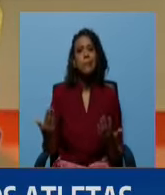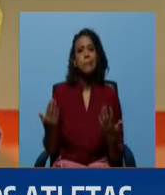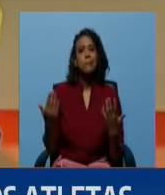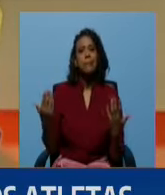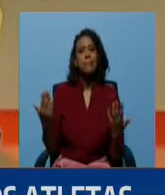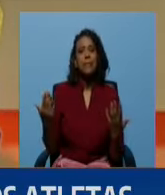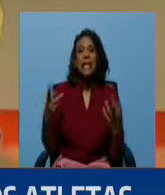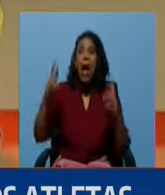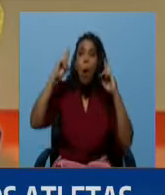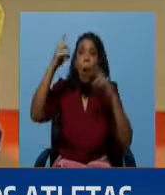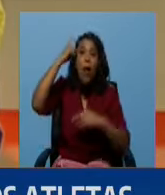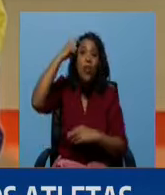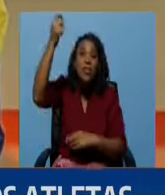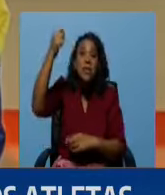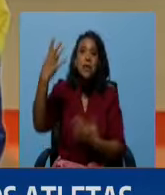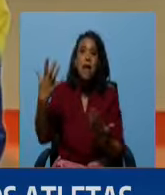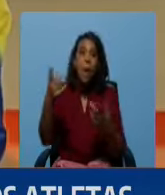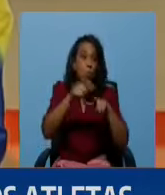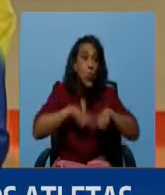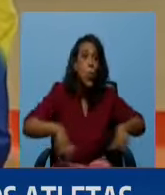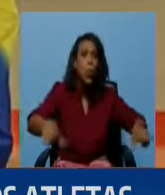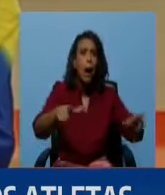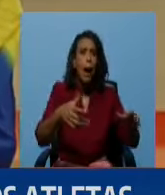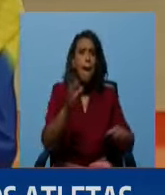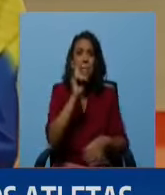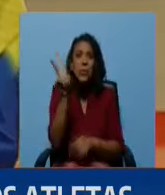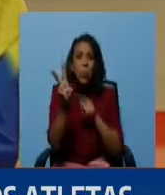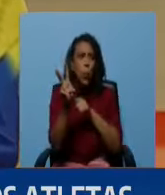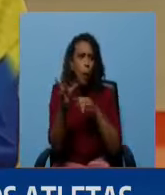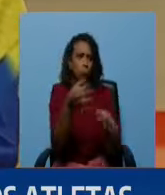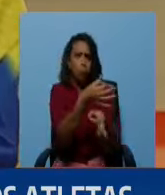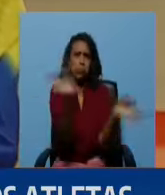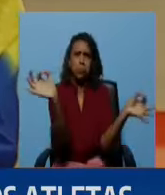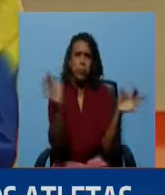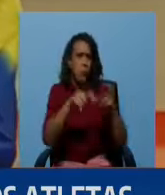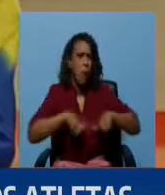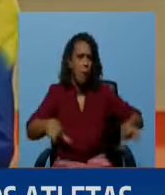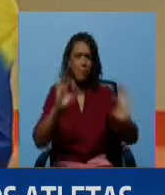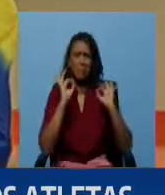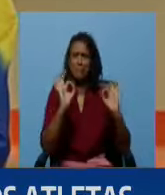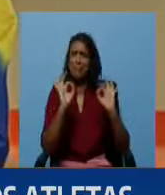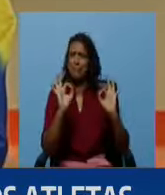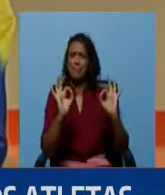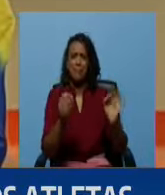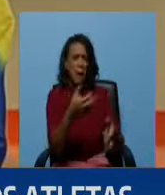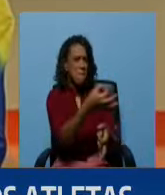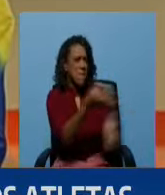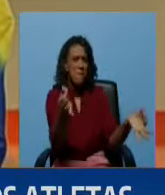Tiene que llegar el día en que vayamos nosotros instalando aquí lo mejor.